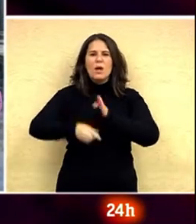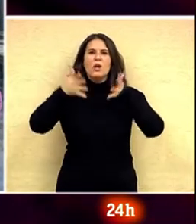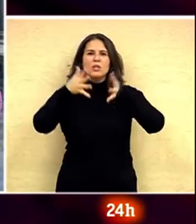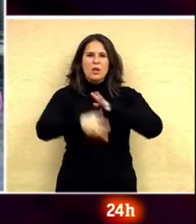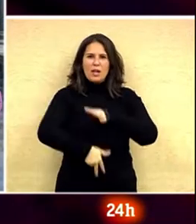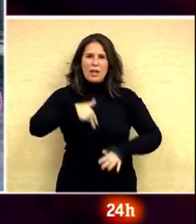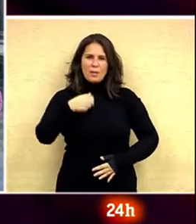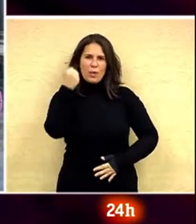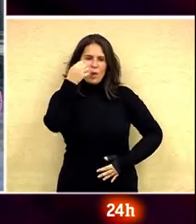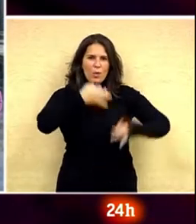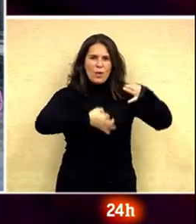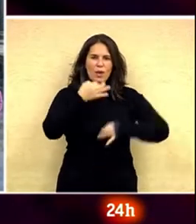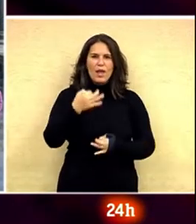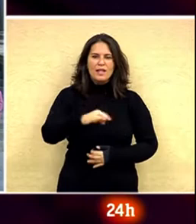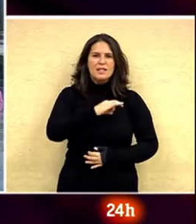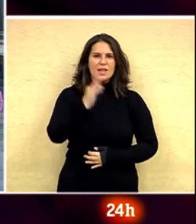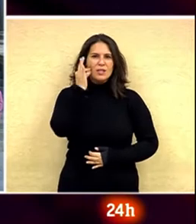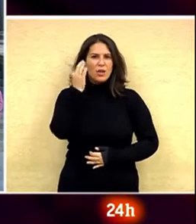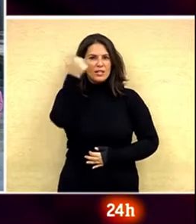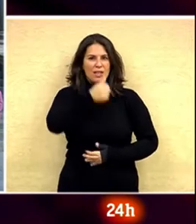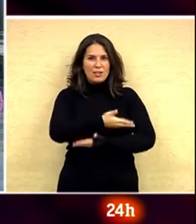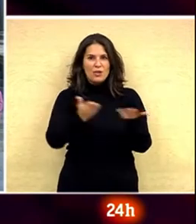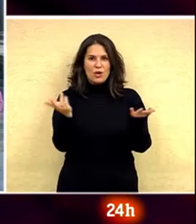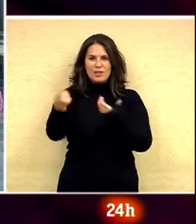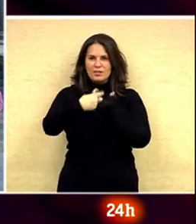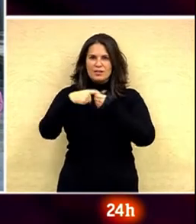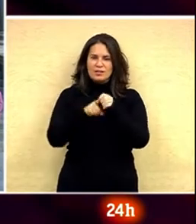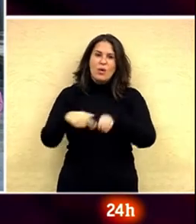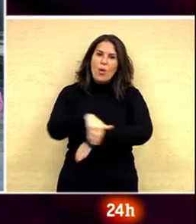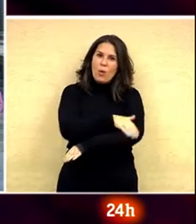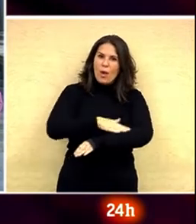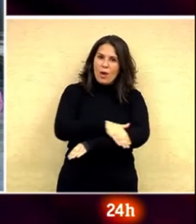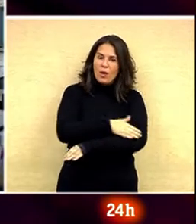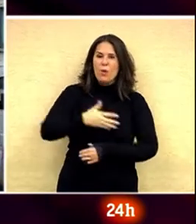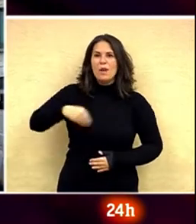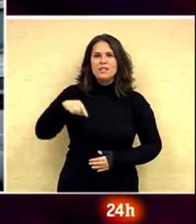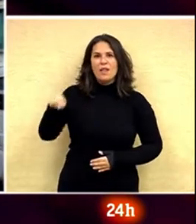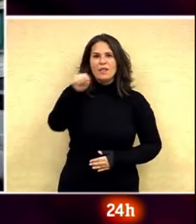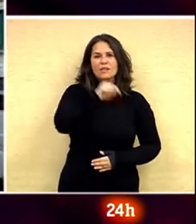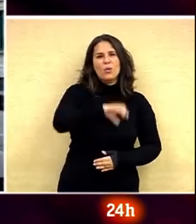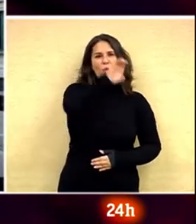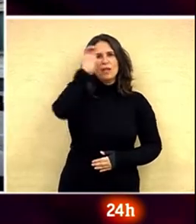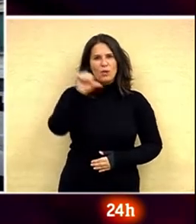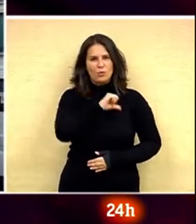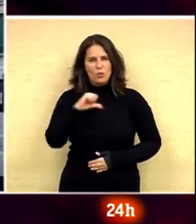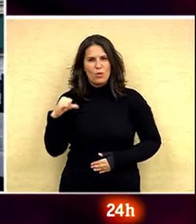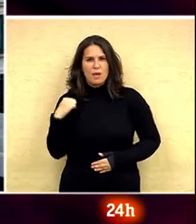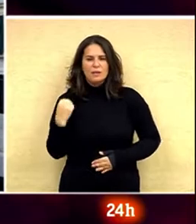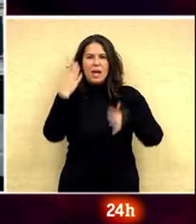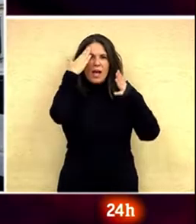General del Poder Judicial, señoras y señores miembros del Gobierno, presidentes de las comunidades